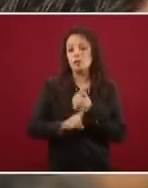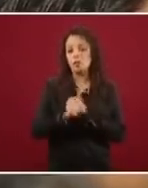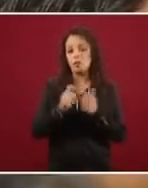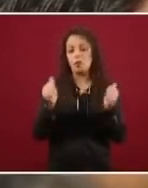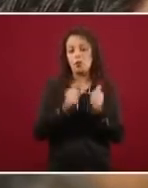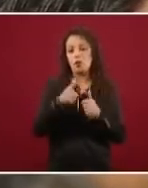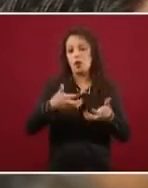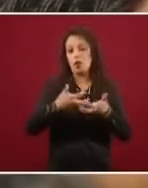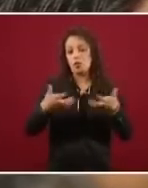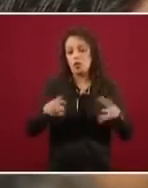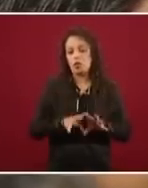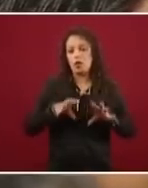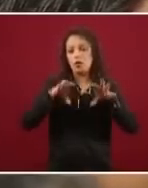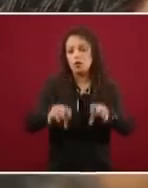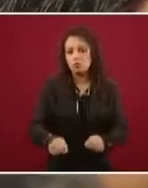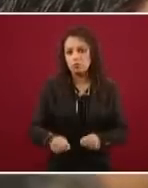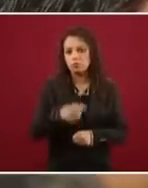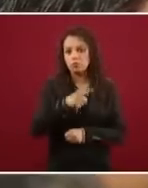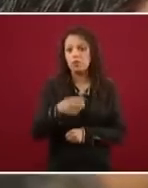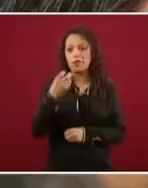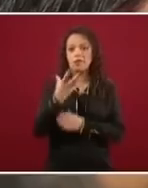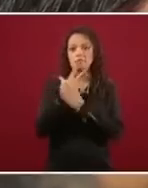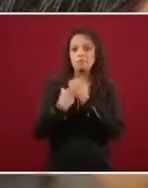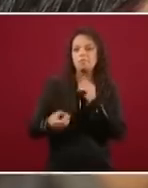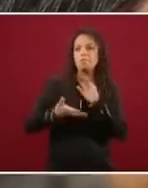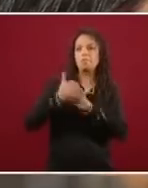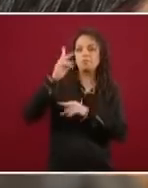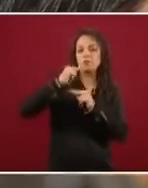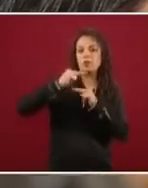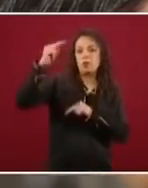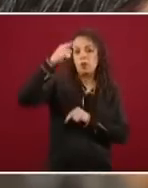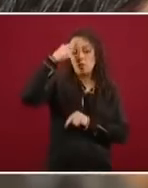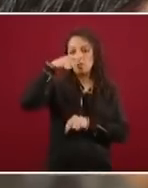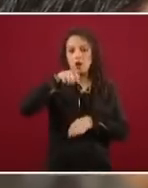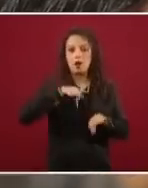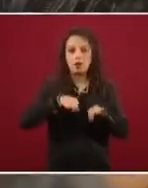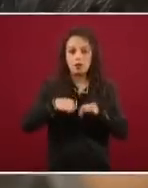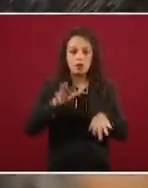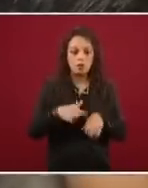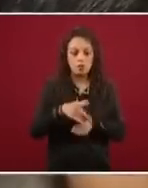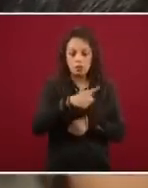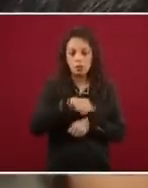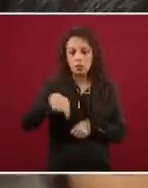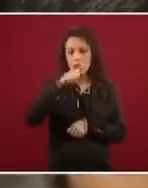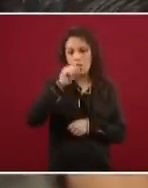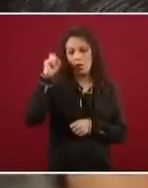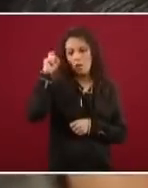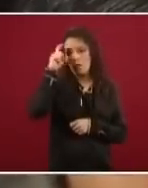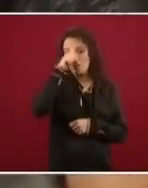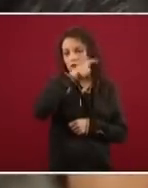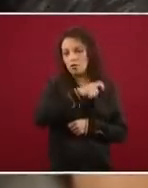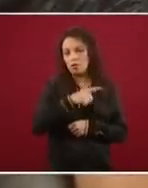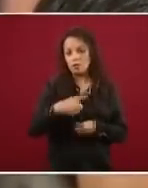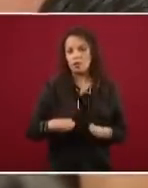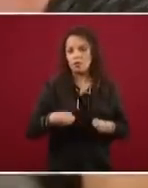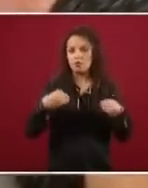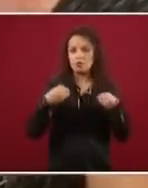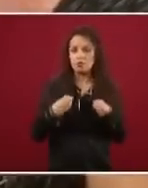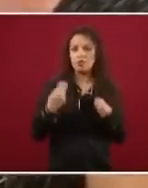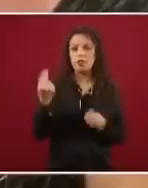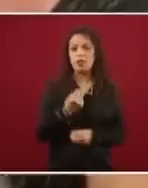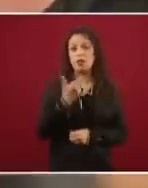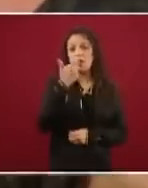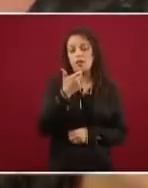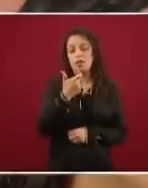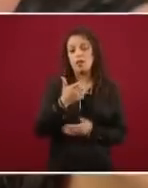se van al norte a trabajar por las condiciones de vida por las condiciones de para ganar un poco más no es